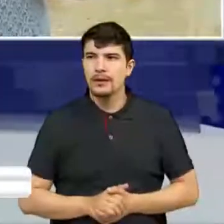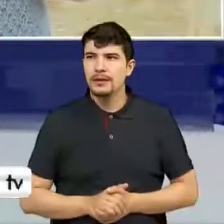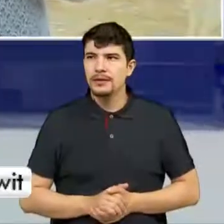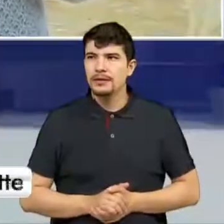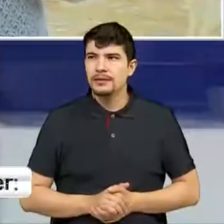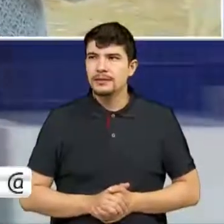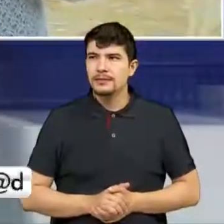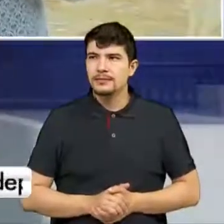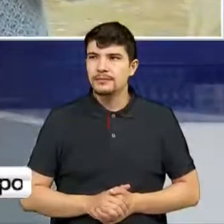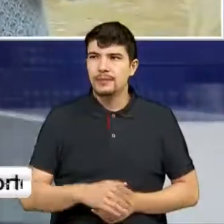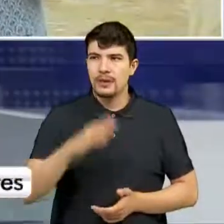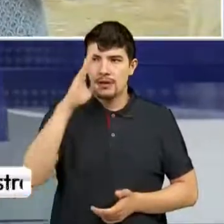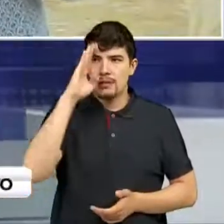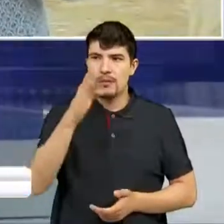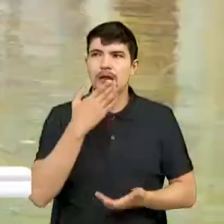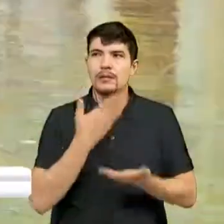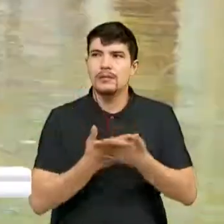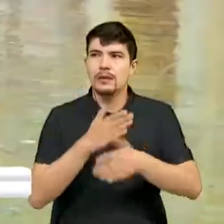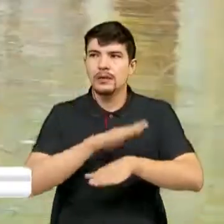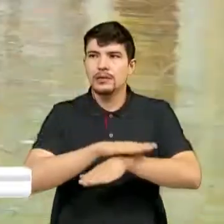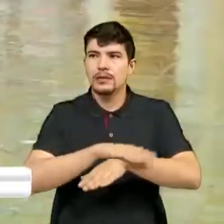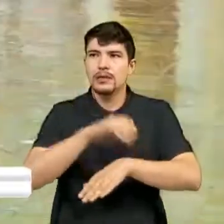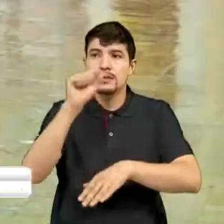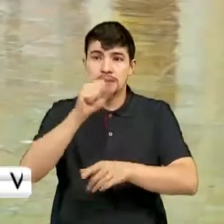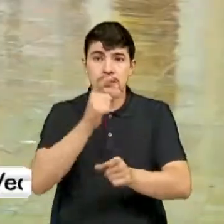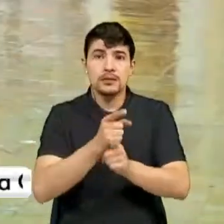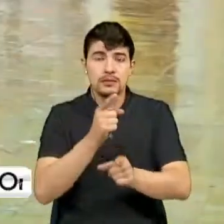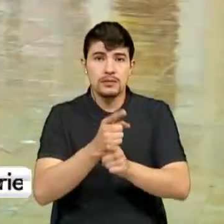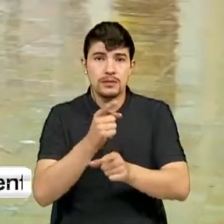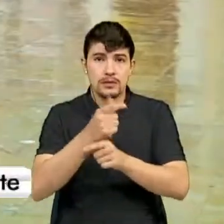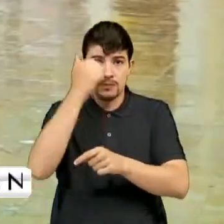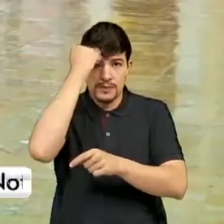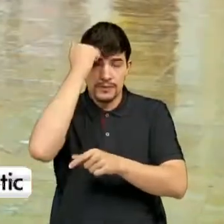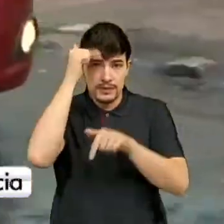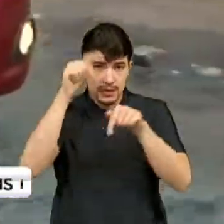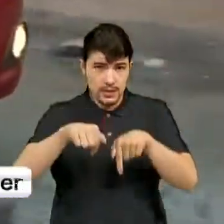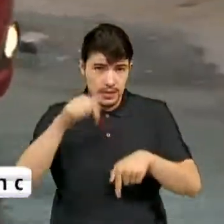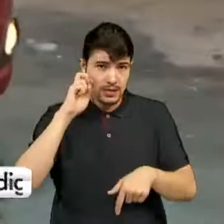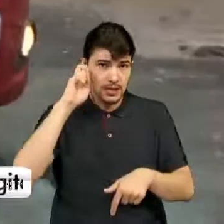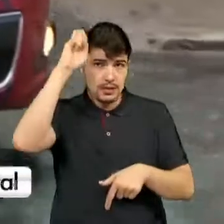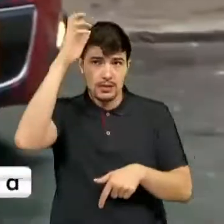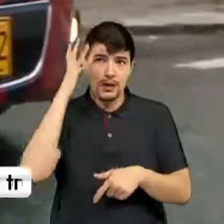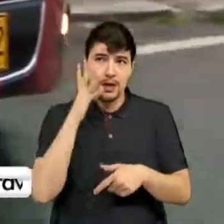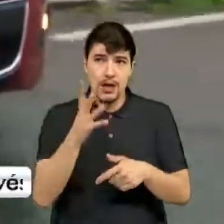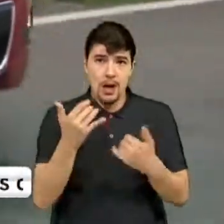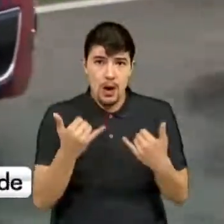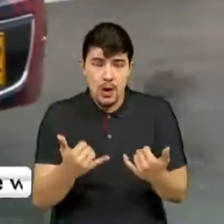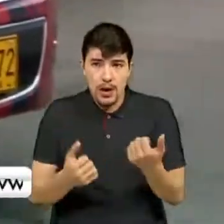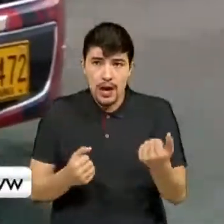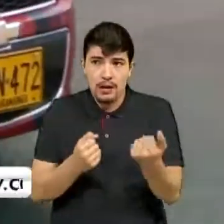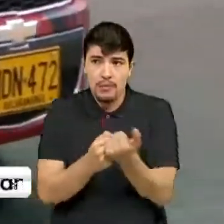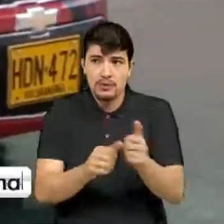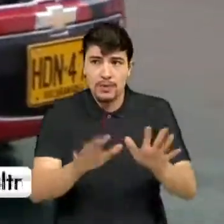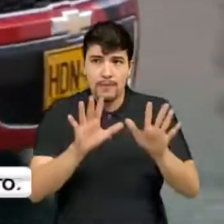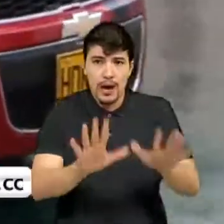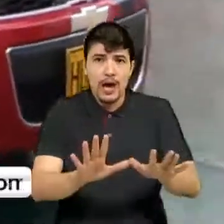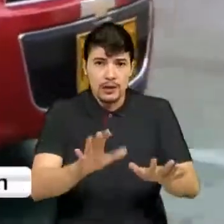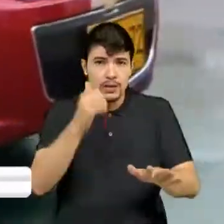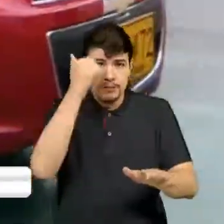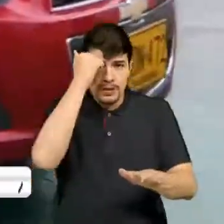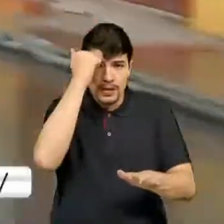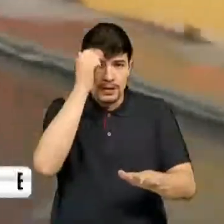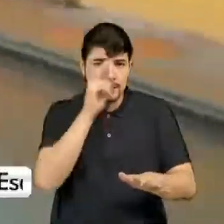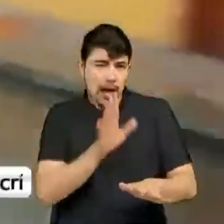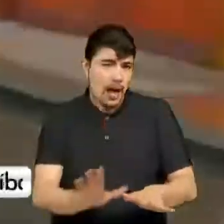Pamplona. Buenas tardes. Los educadores del Departamento Norte de Santander hoy en el apoyo al cese de actividades de FECODE a nivel